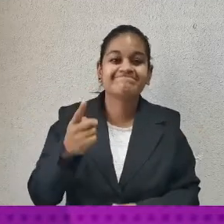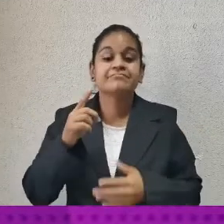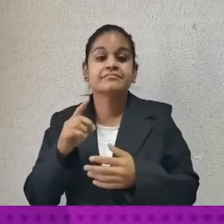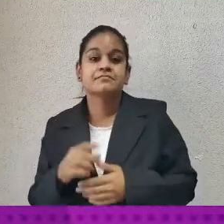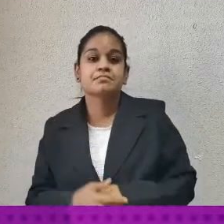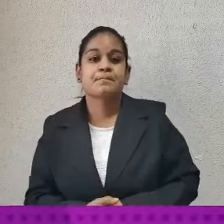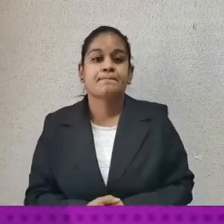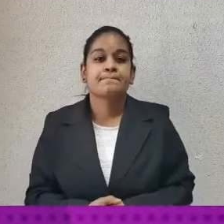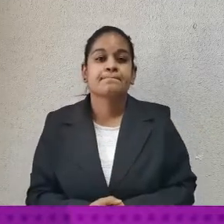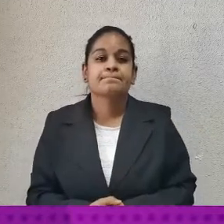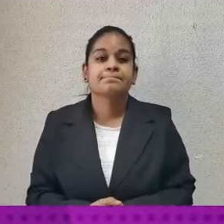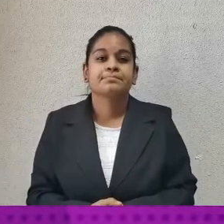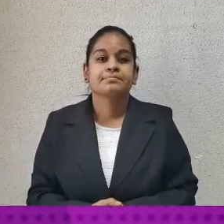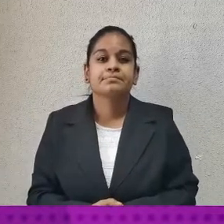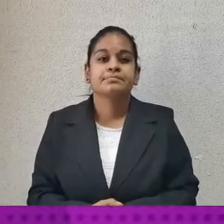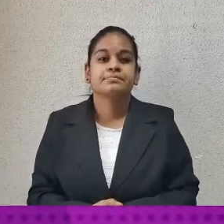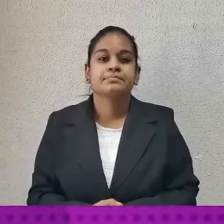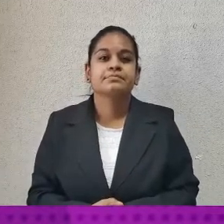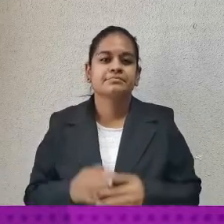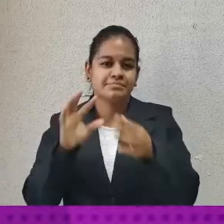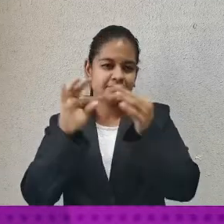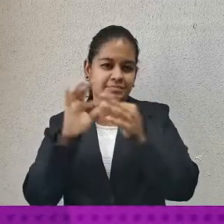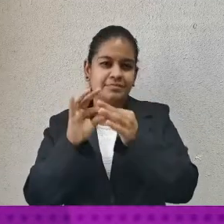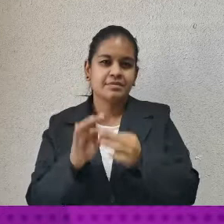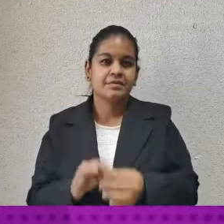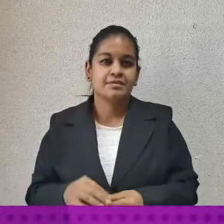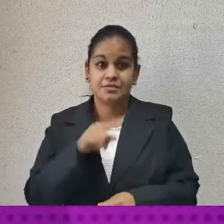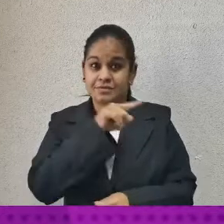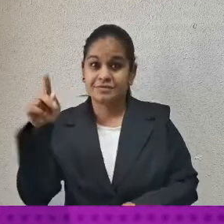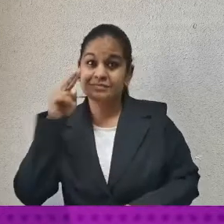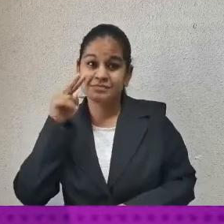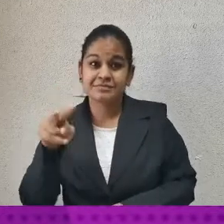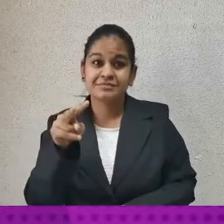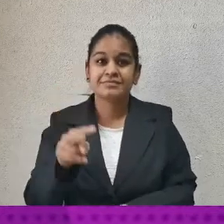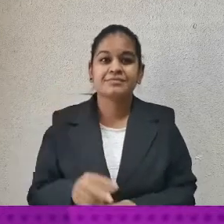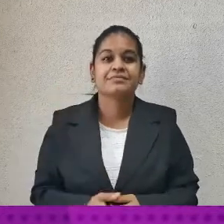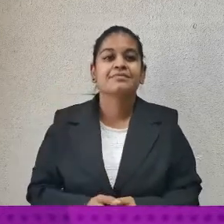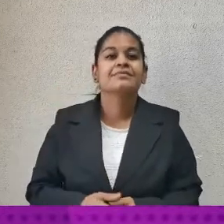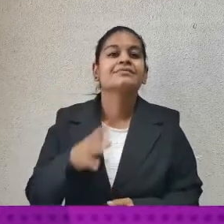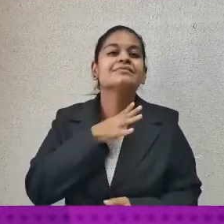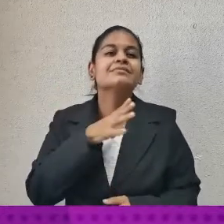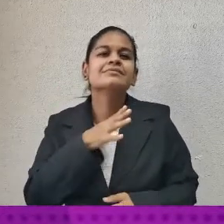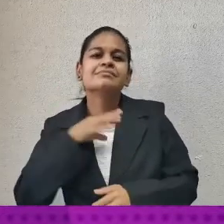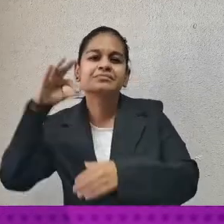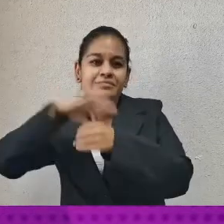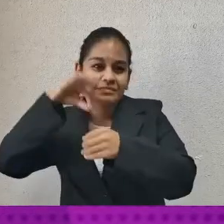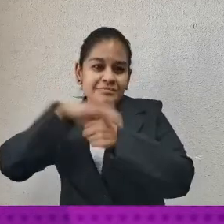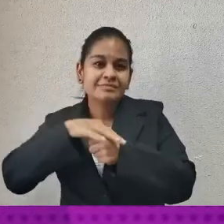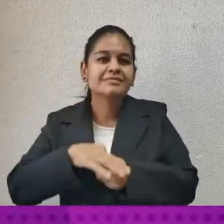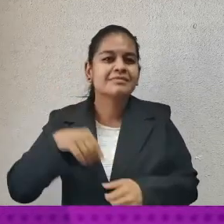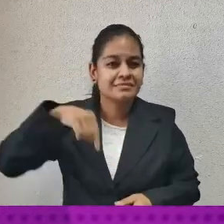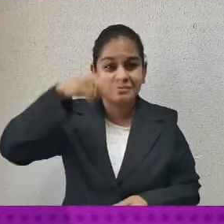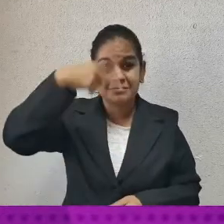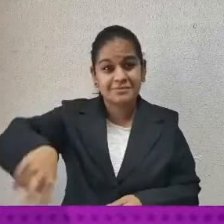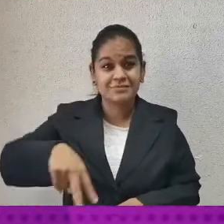Exactamente. Miren, en primer lugar, comentarles a todas y a todos los que nos ven y nos escuchan que el sistema electoral mexicano